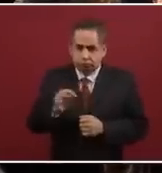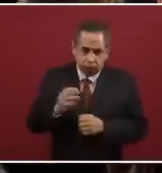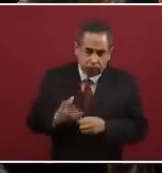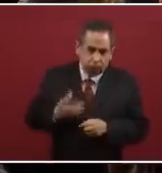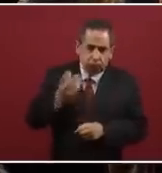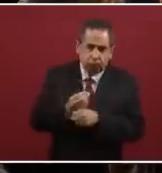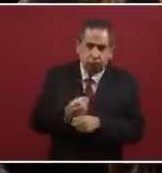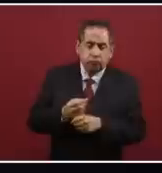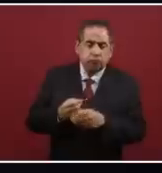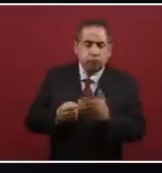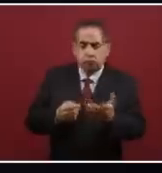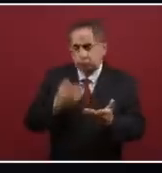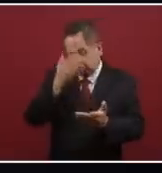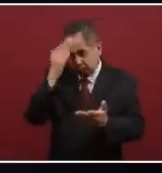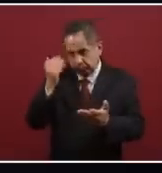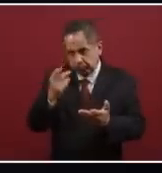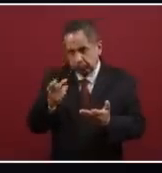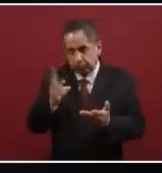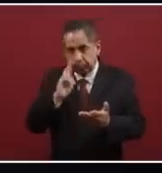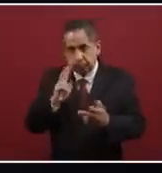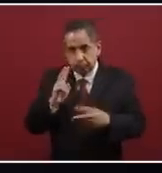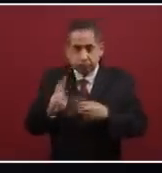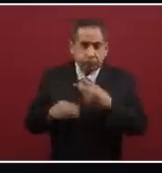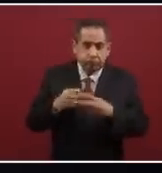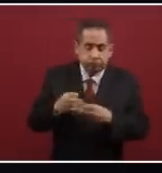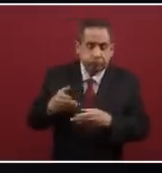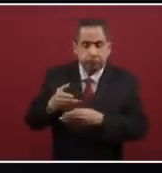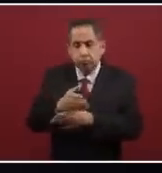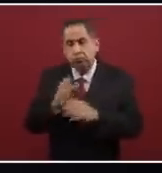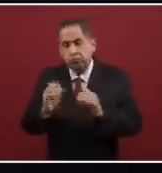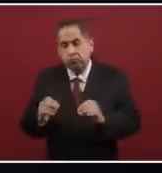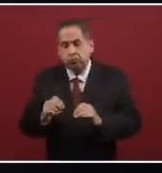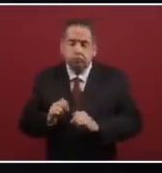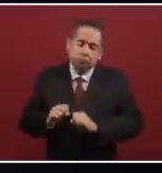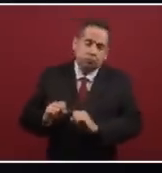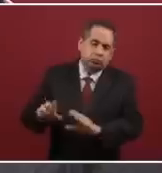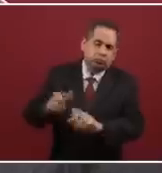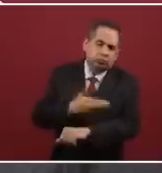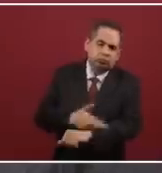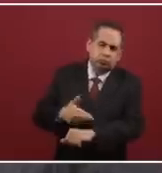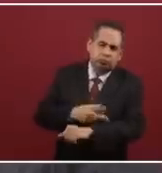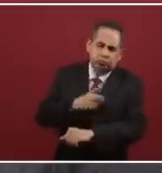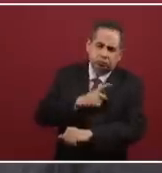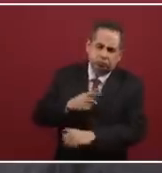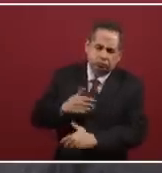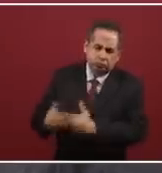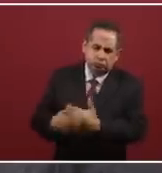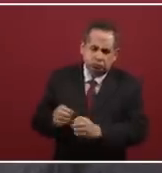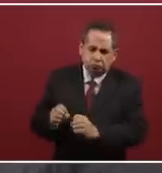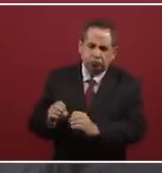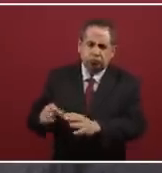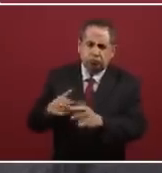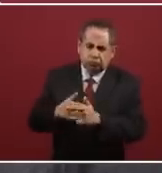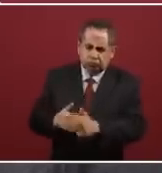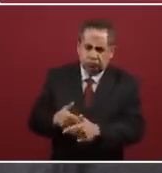o no sé si va a intervenir o va a dejar que eso